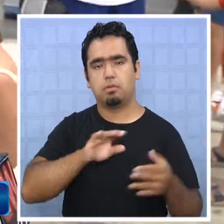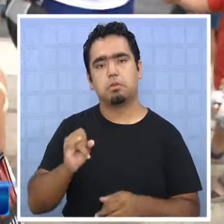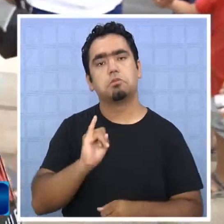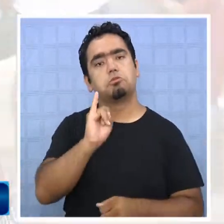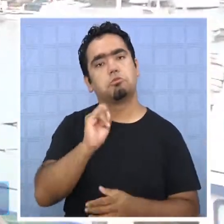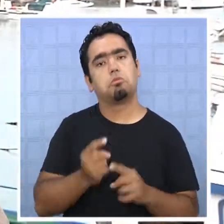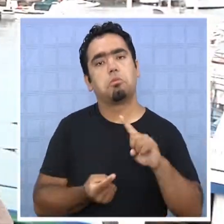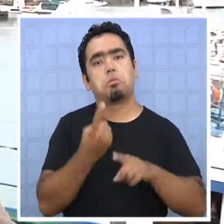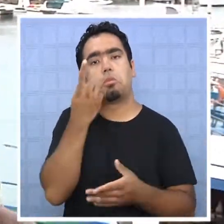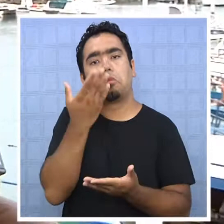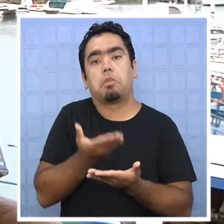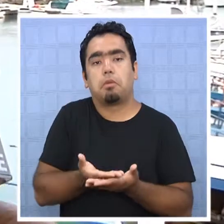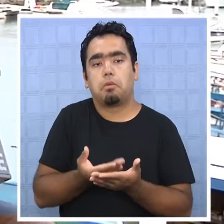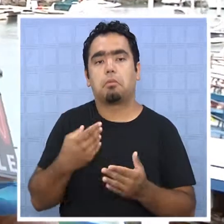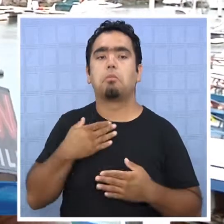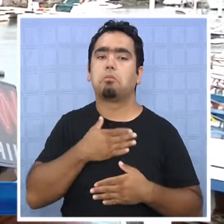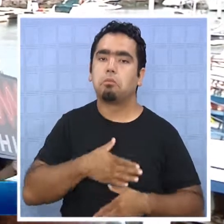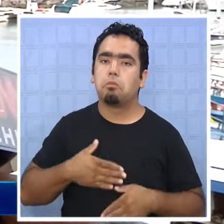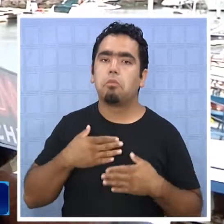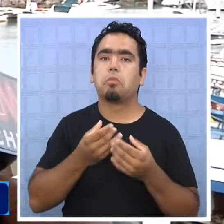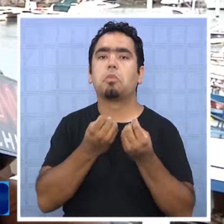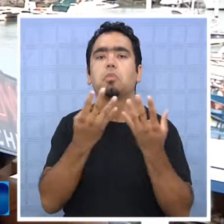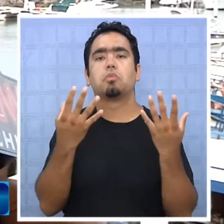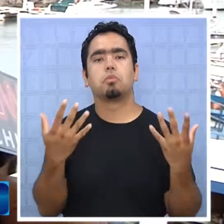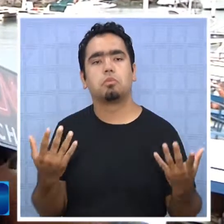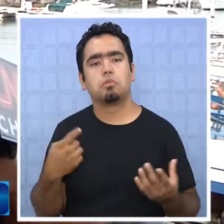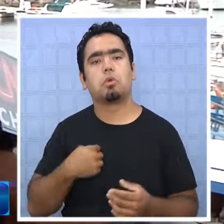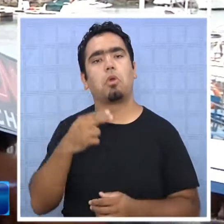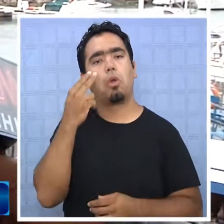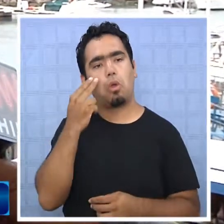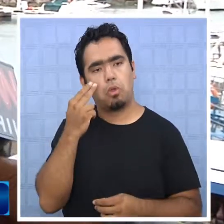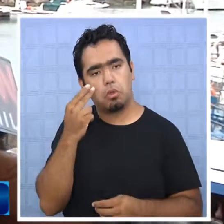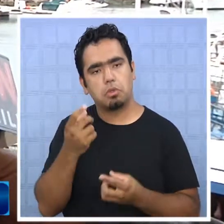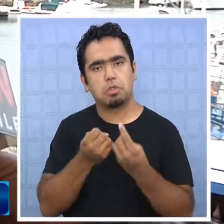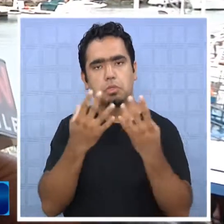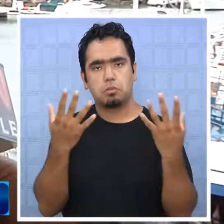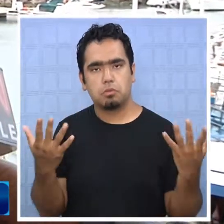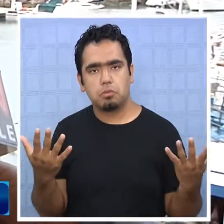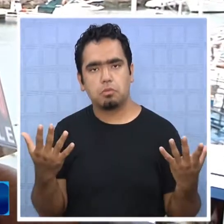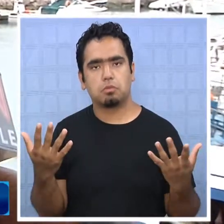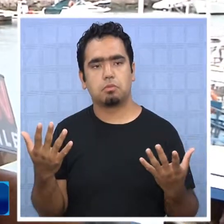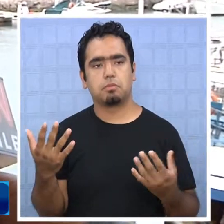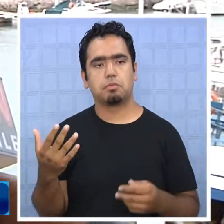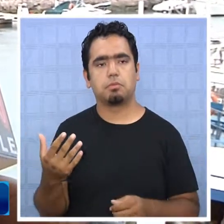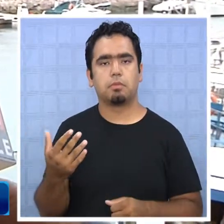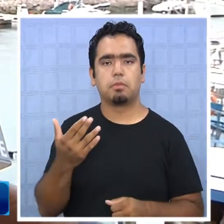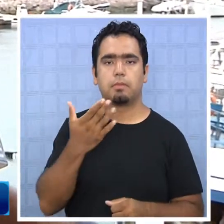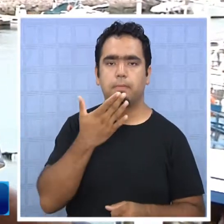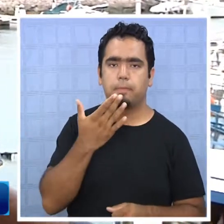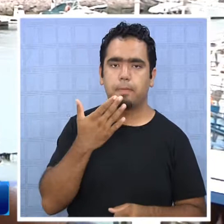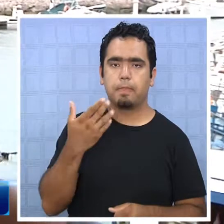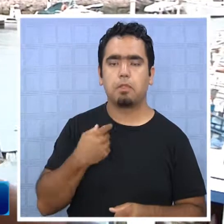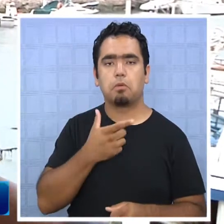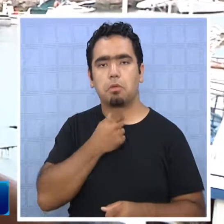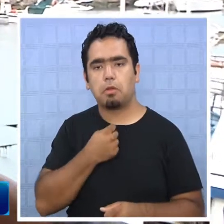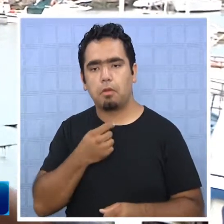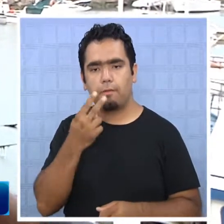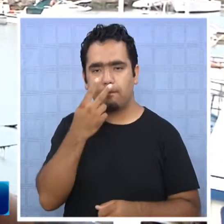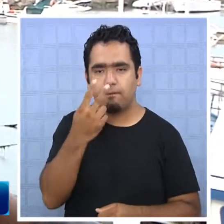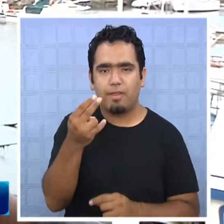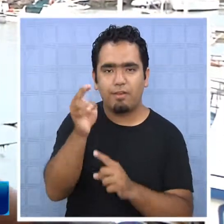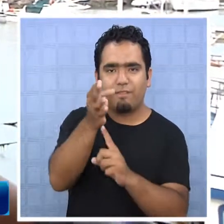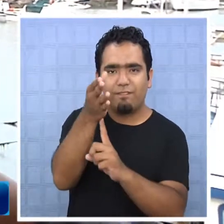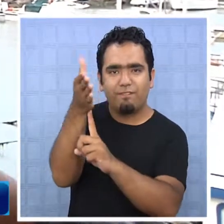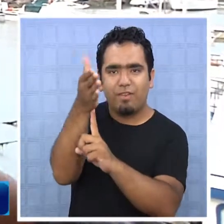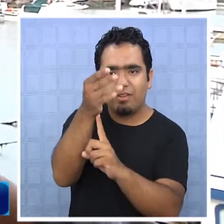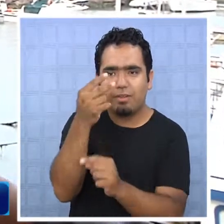todo. Sí, primera vez, me gustó mucho. Conocimos bastante. Desde luego, lo